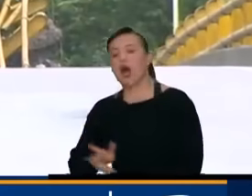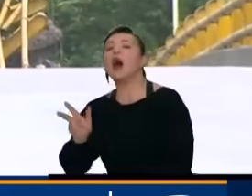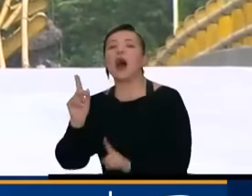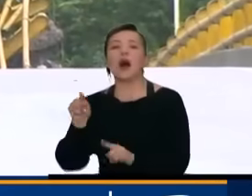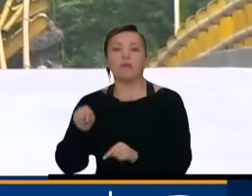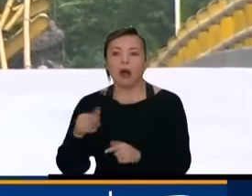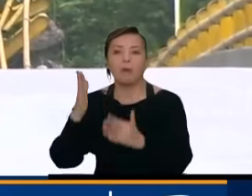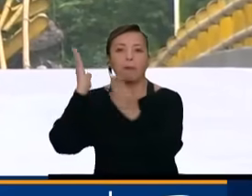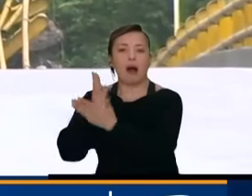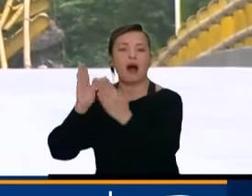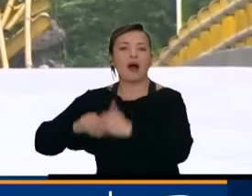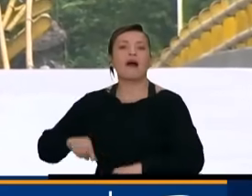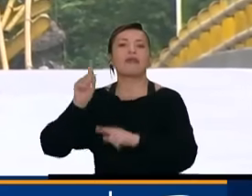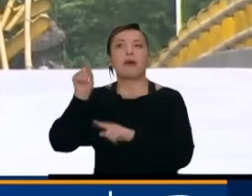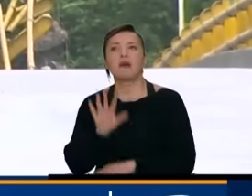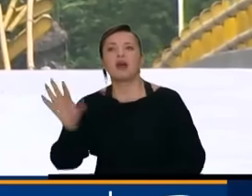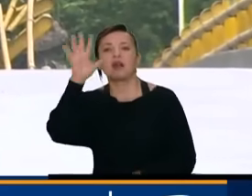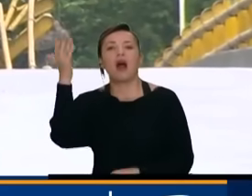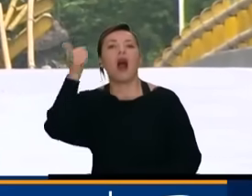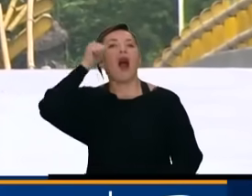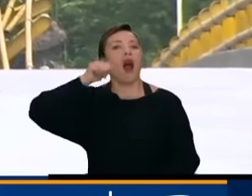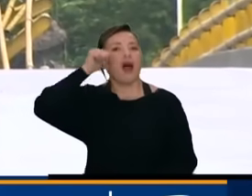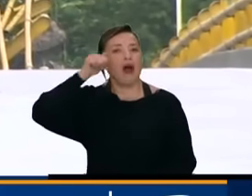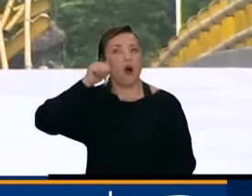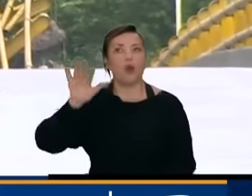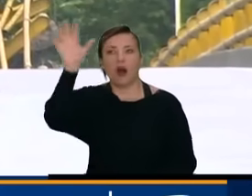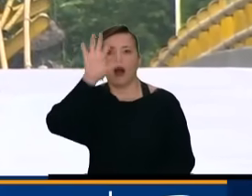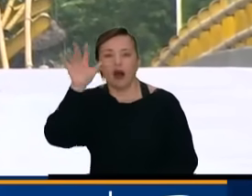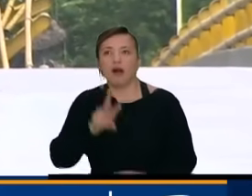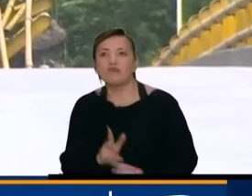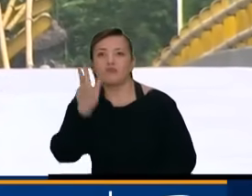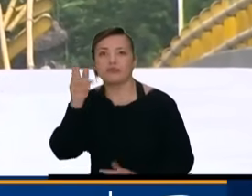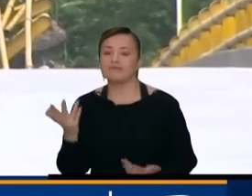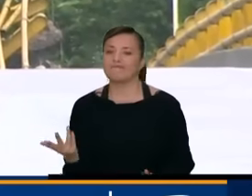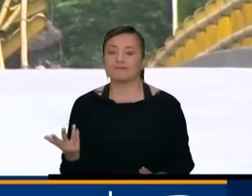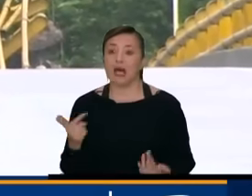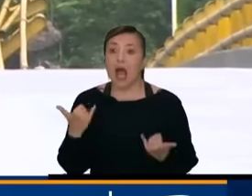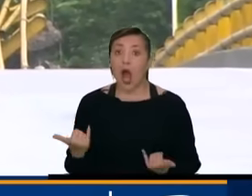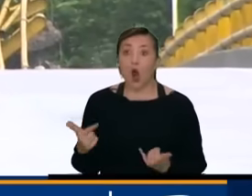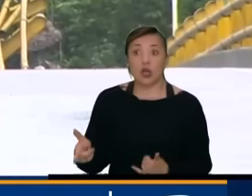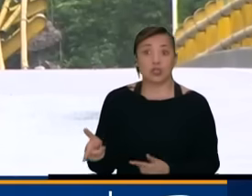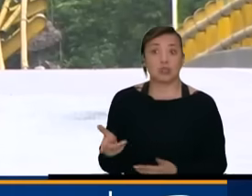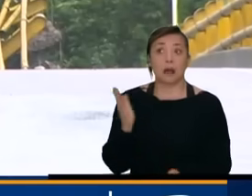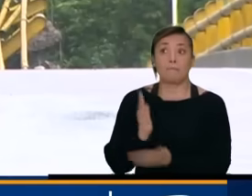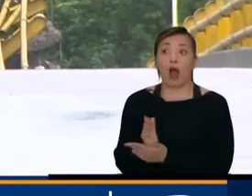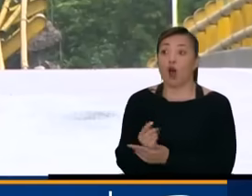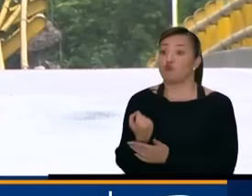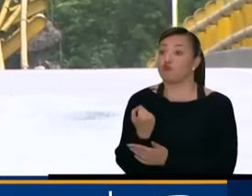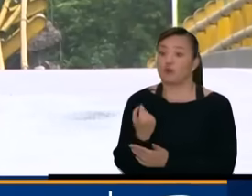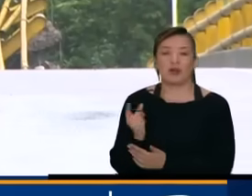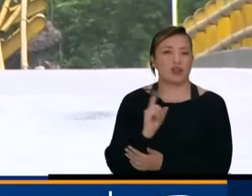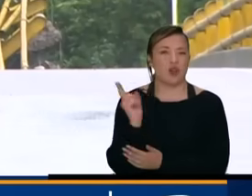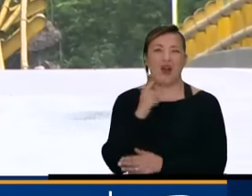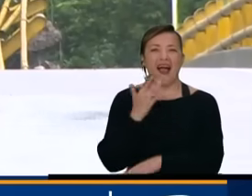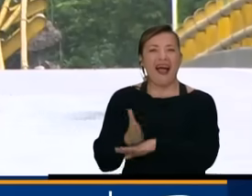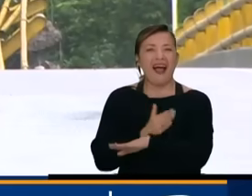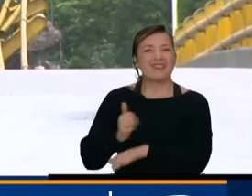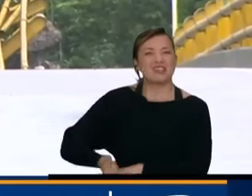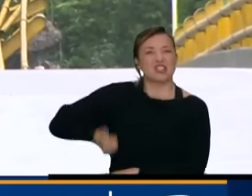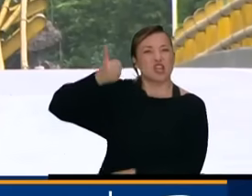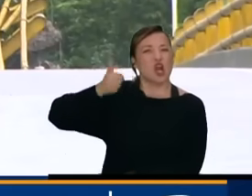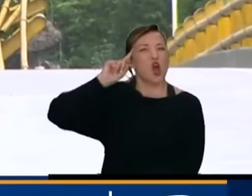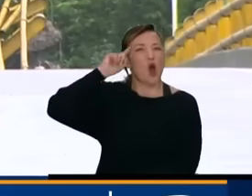movilidad de todo el Arauca. La situación que se viene presentando en esta vía no es de ahorita, como lo manifestó el gobernador Ramiro